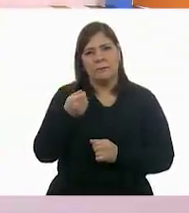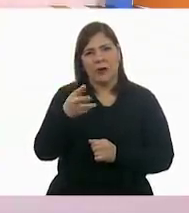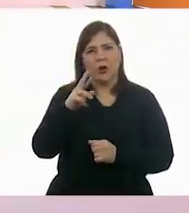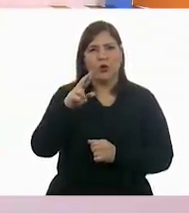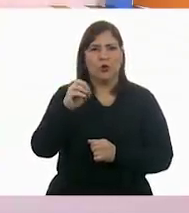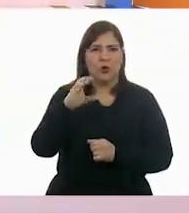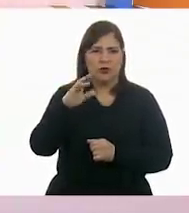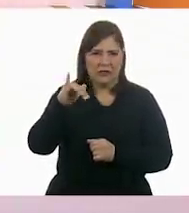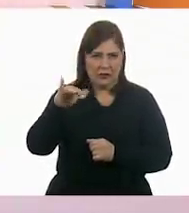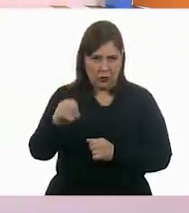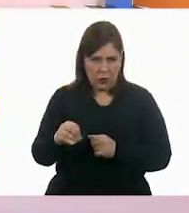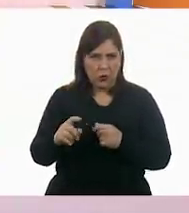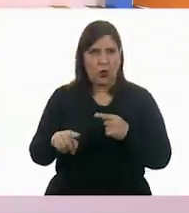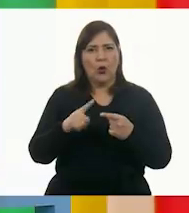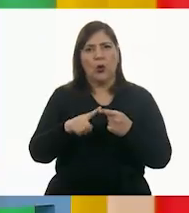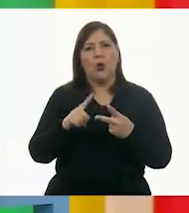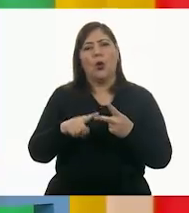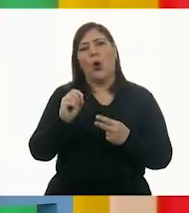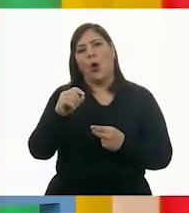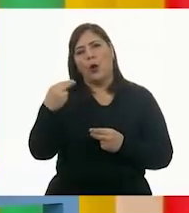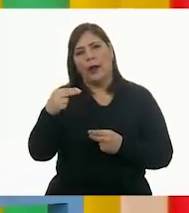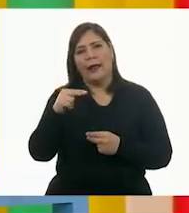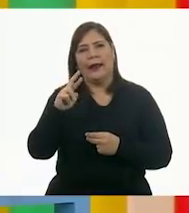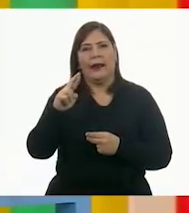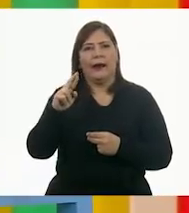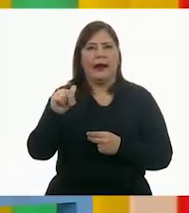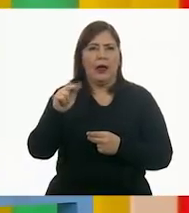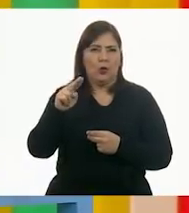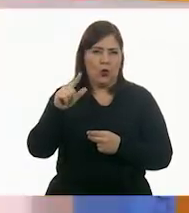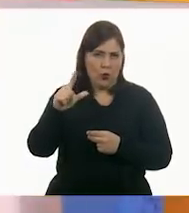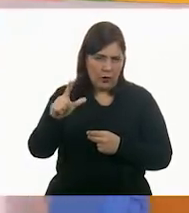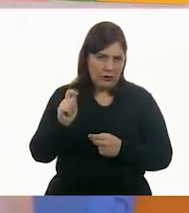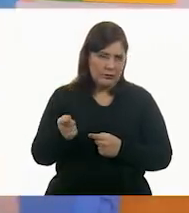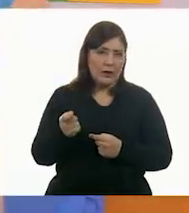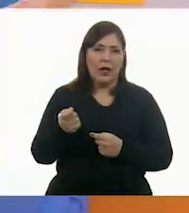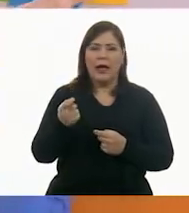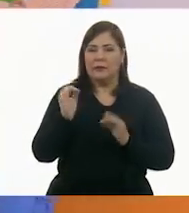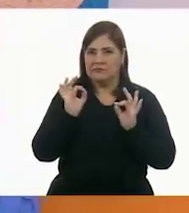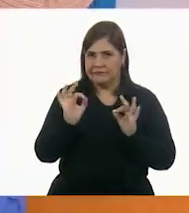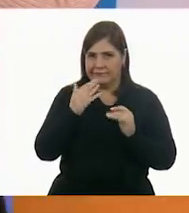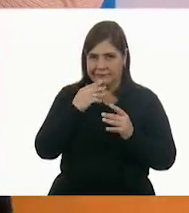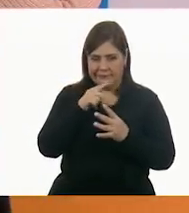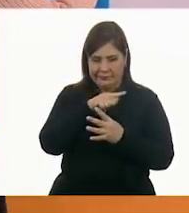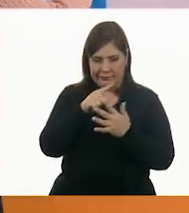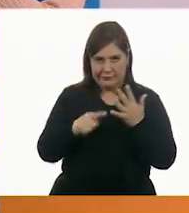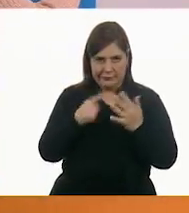de Raúl. Raúl. Ok, ahora sí.